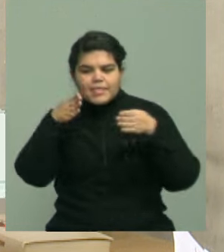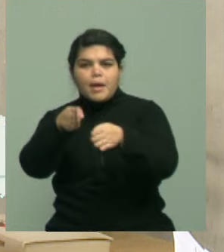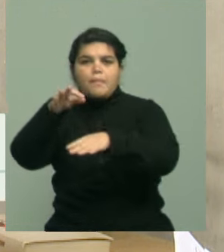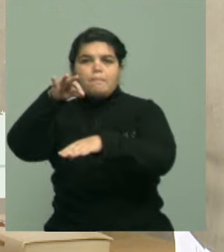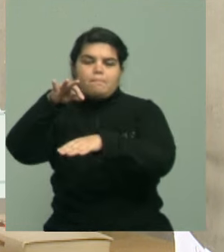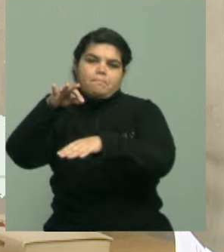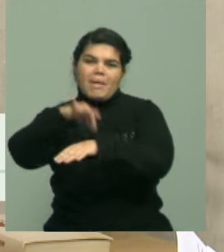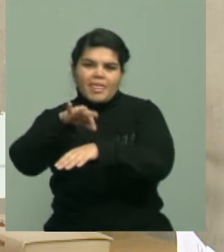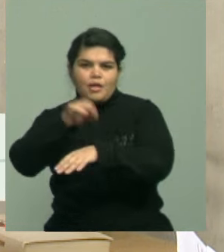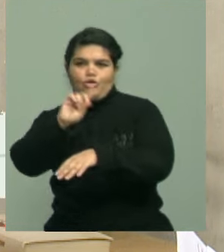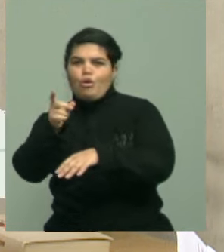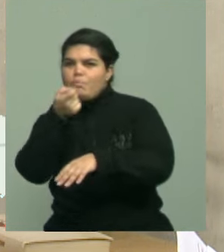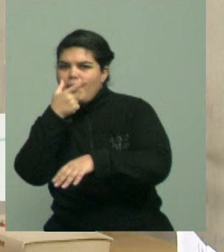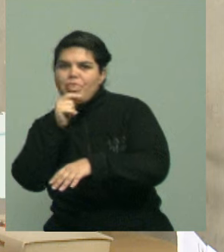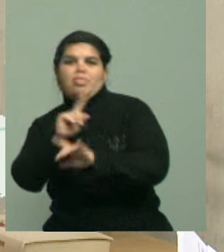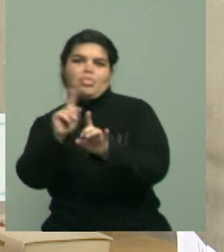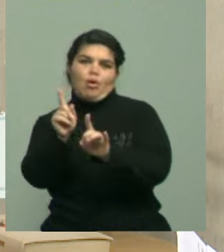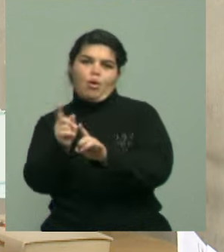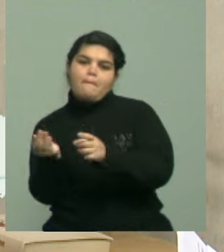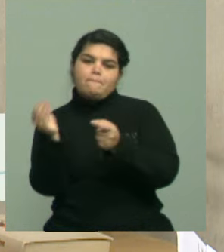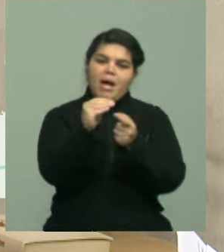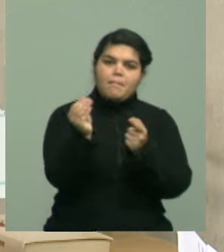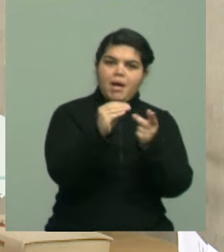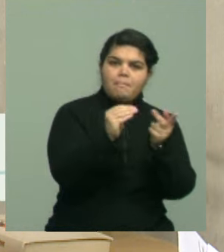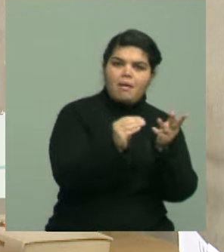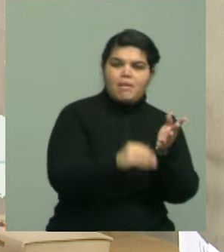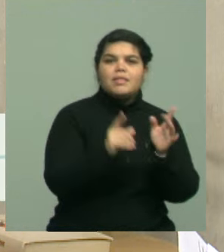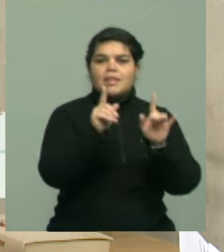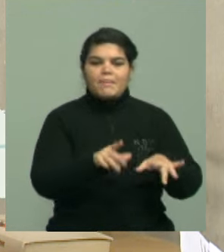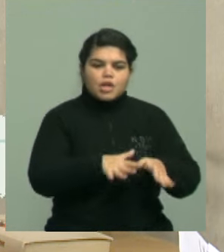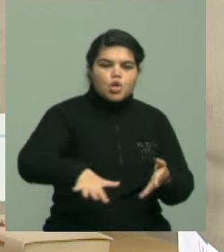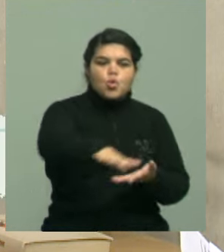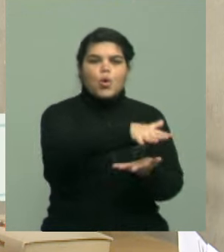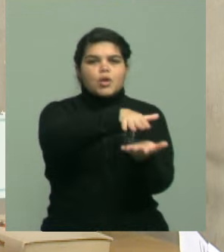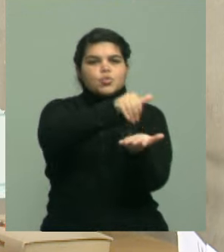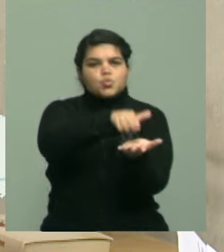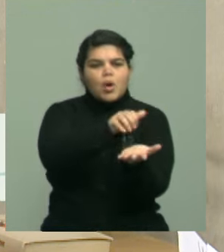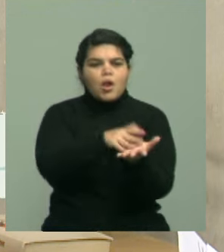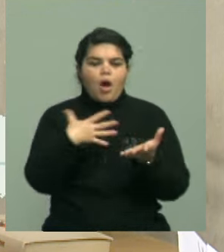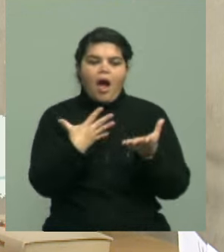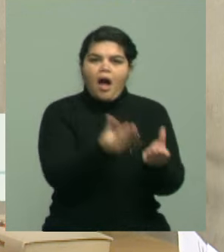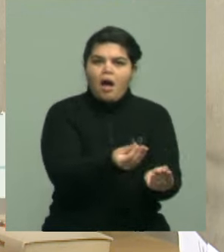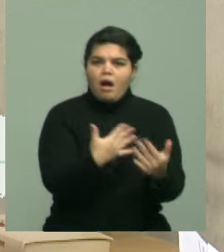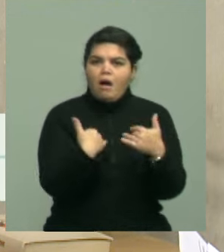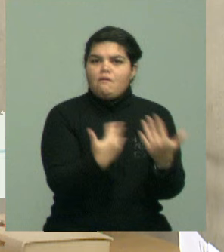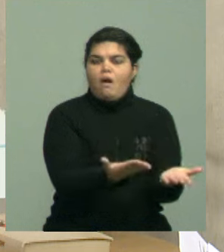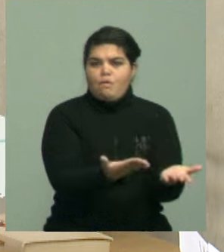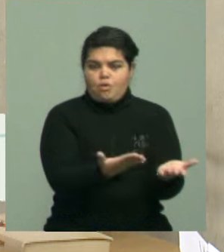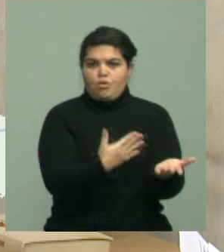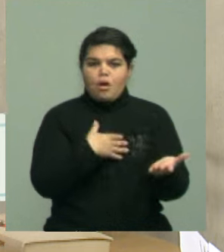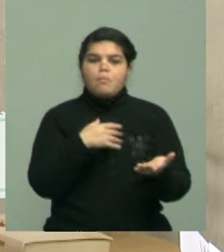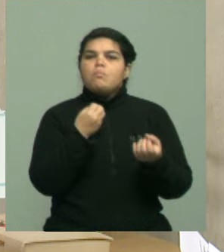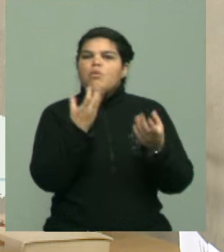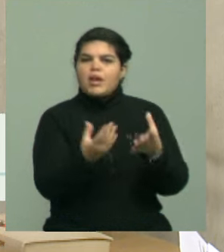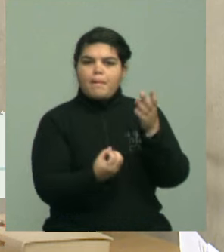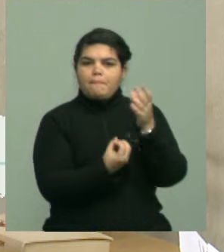da fibra, un montón de otros beneficios aparte de la medicina que tiene la planta.